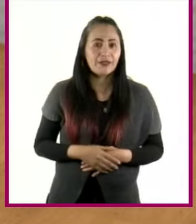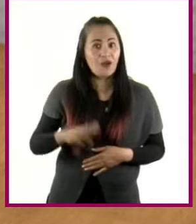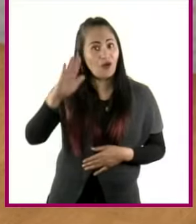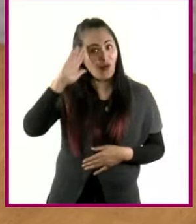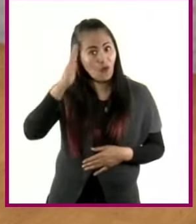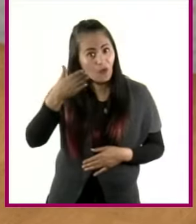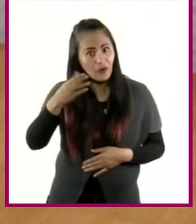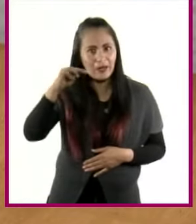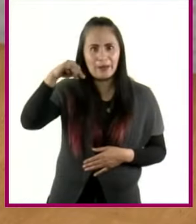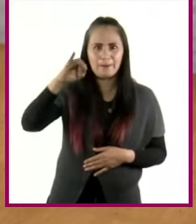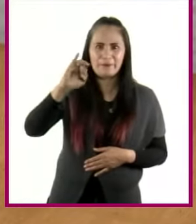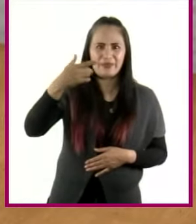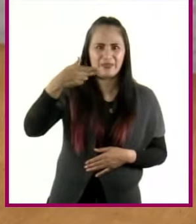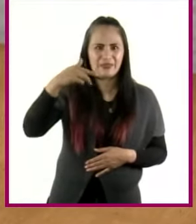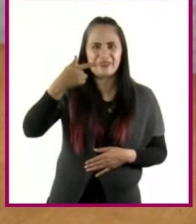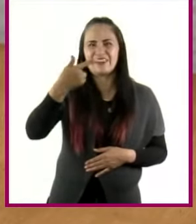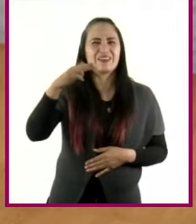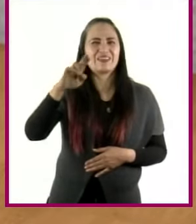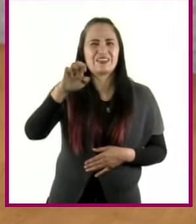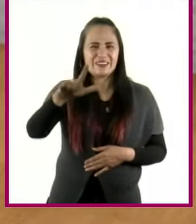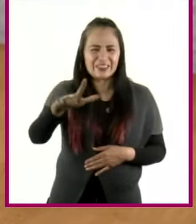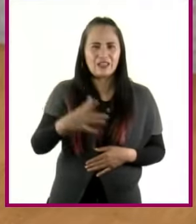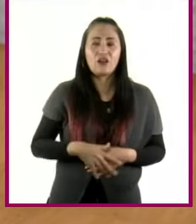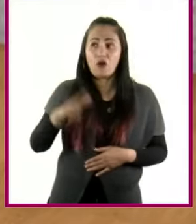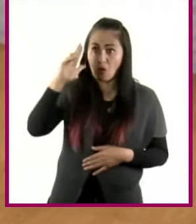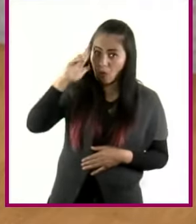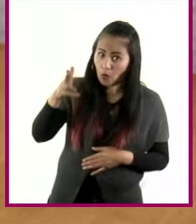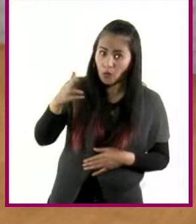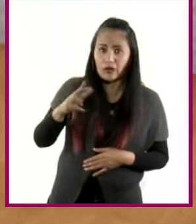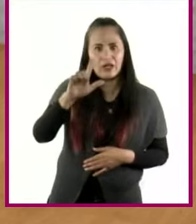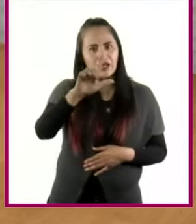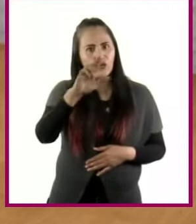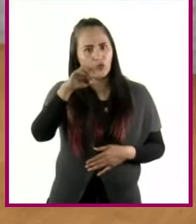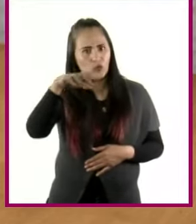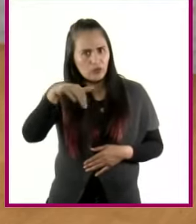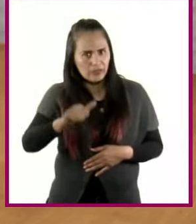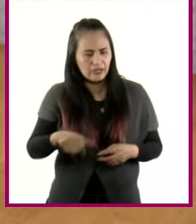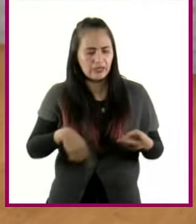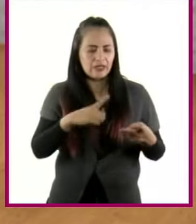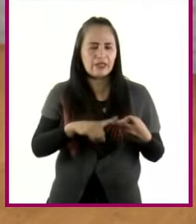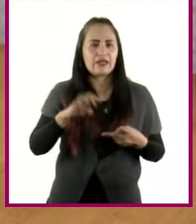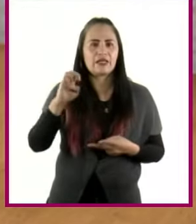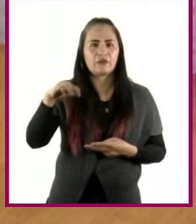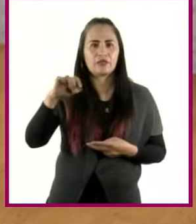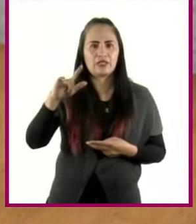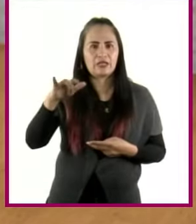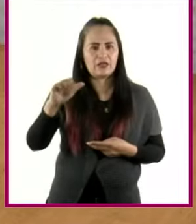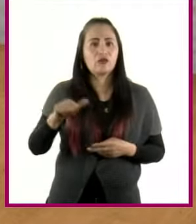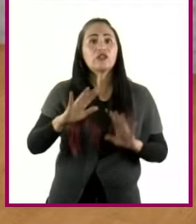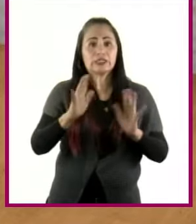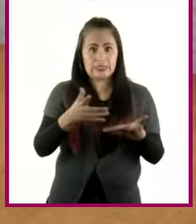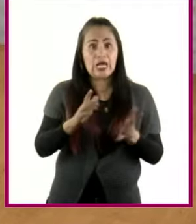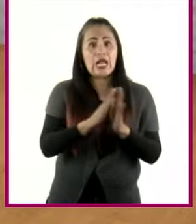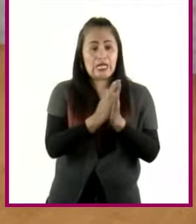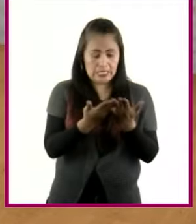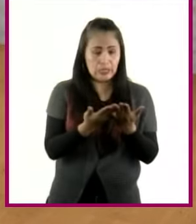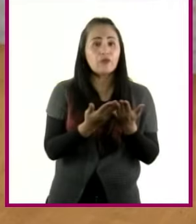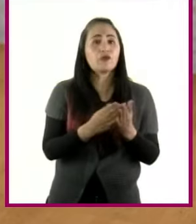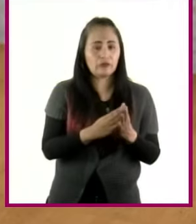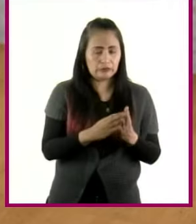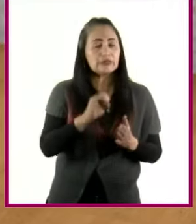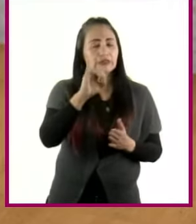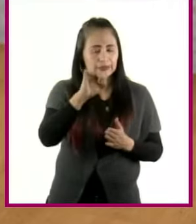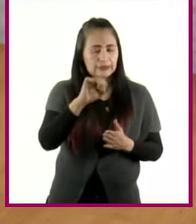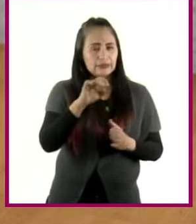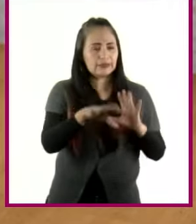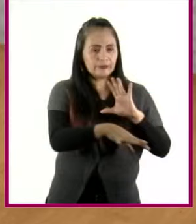Hola, don Miguel. Hola, Luna. Hola, Emiliano. Te conseguí tu librito. A ver, creo que lo